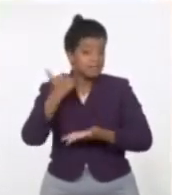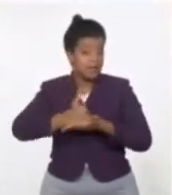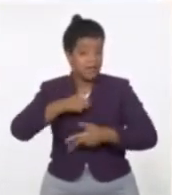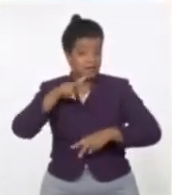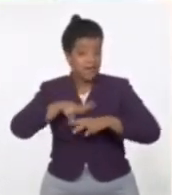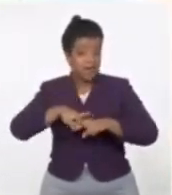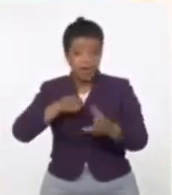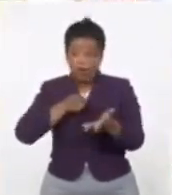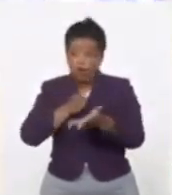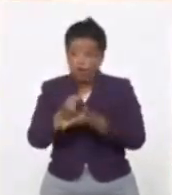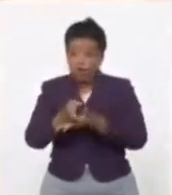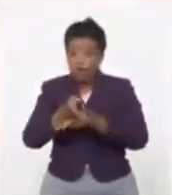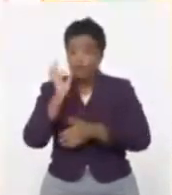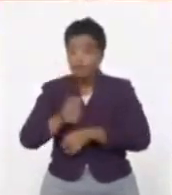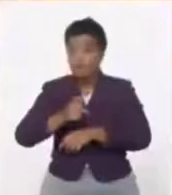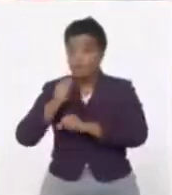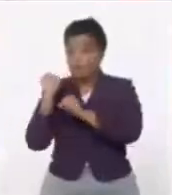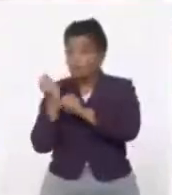campeones.